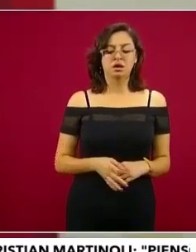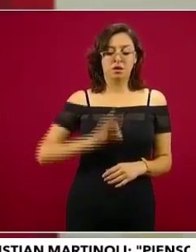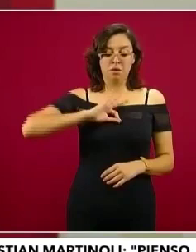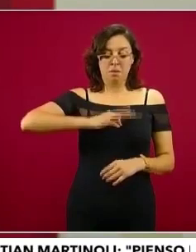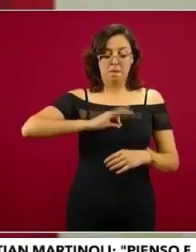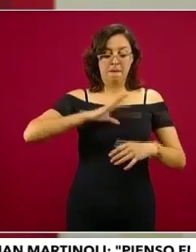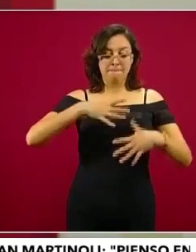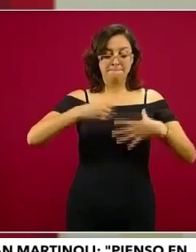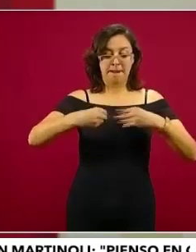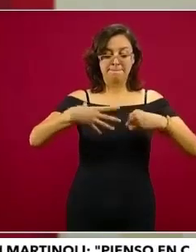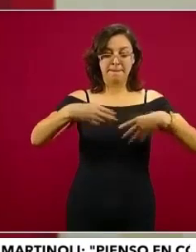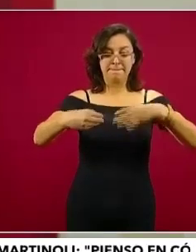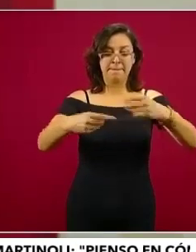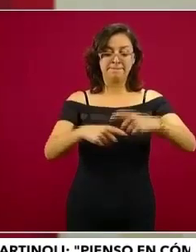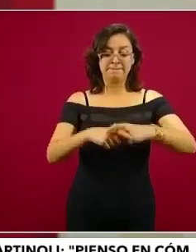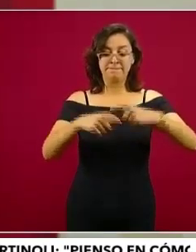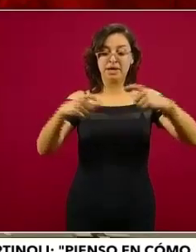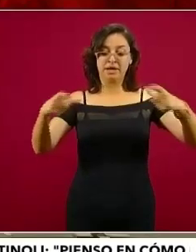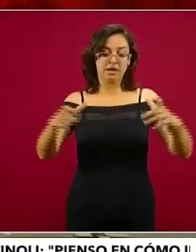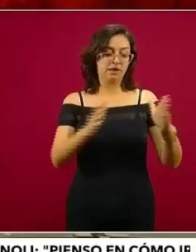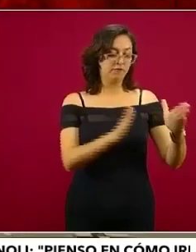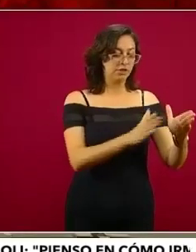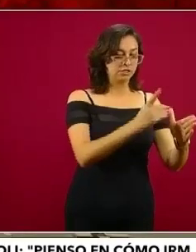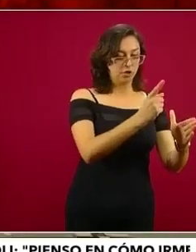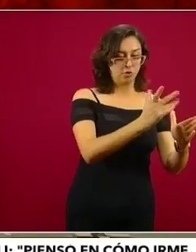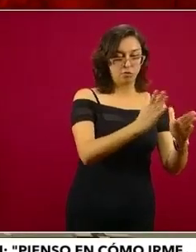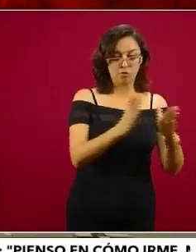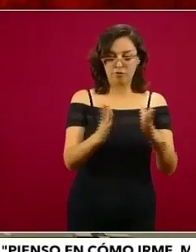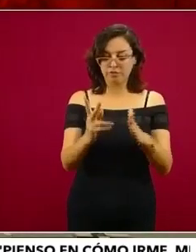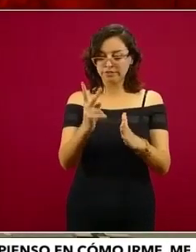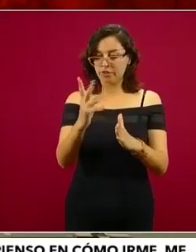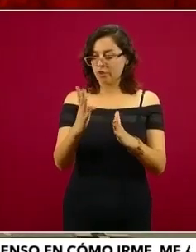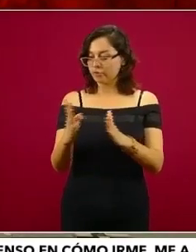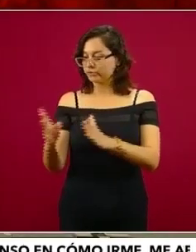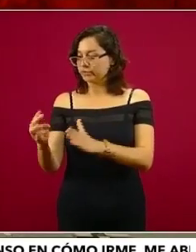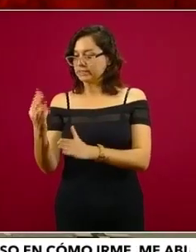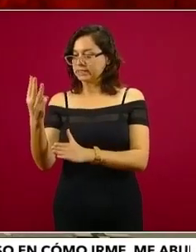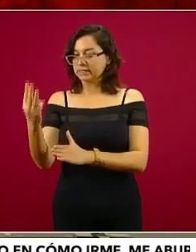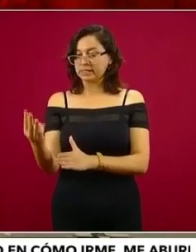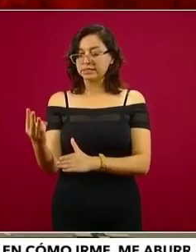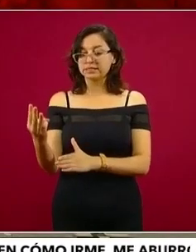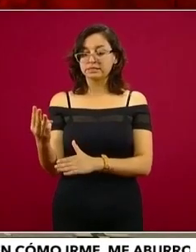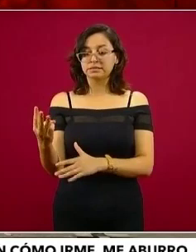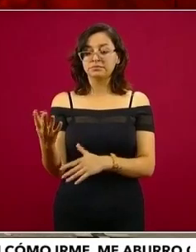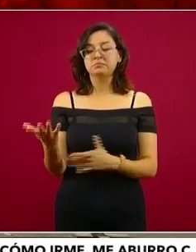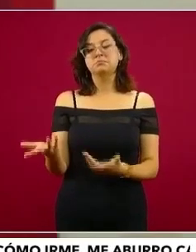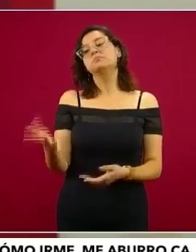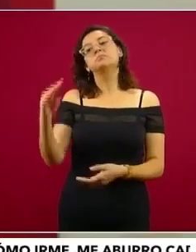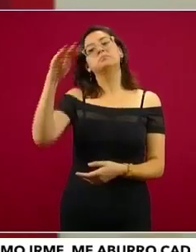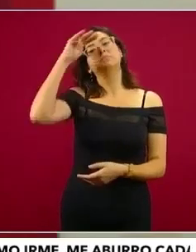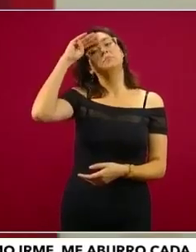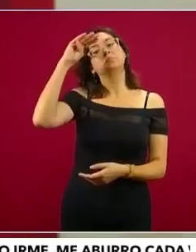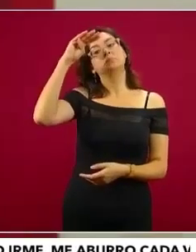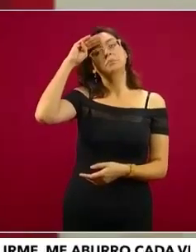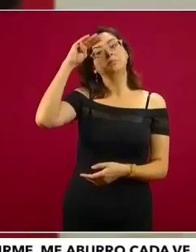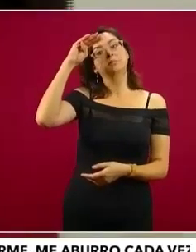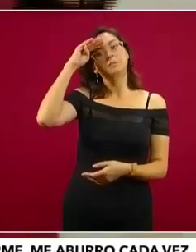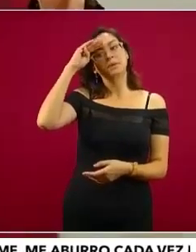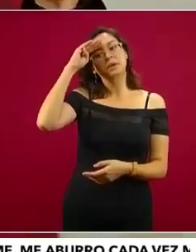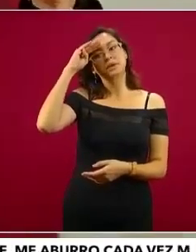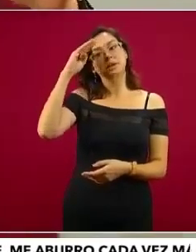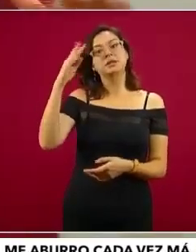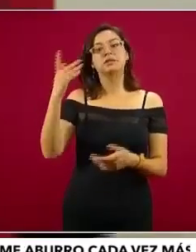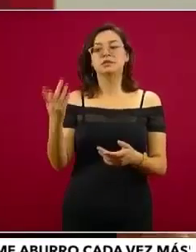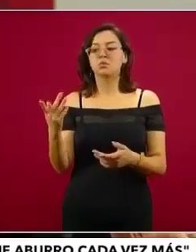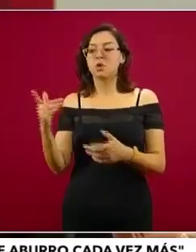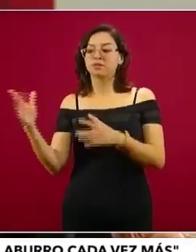epidemia, pasamos de la fase 1 a la fase 2 y luego a la fase 3. Y uno podría pensar que después viene la fase